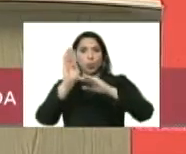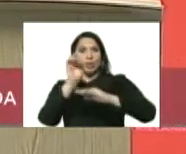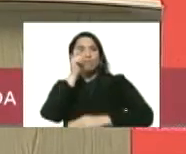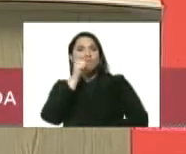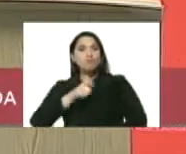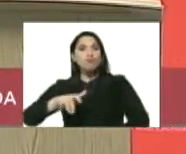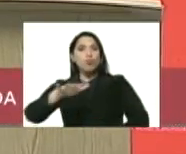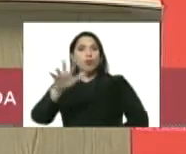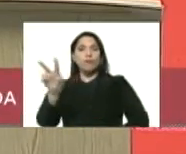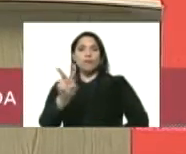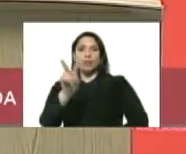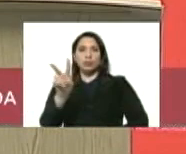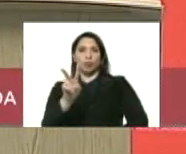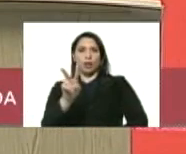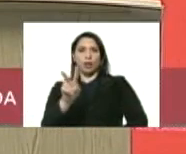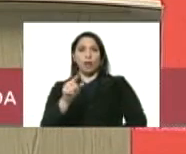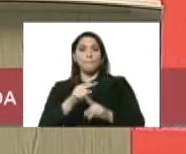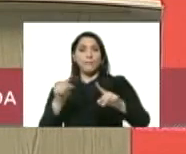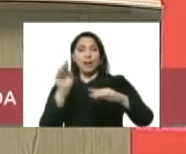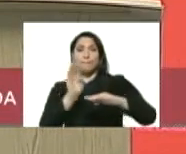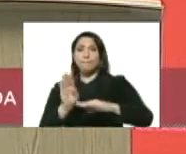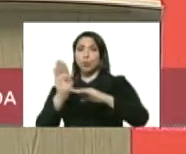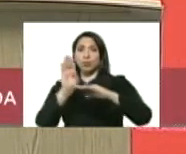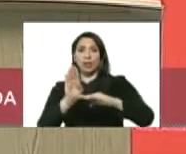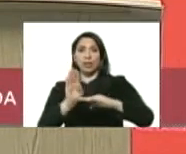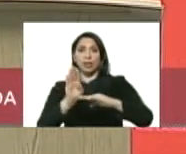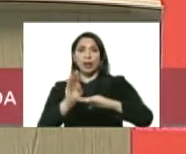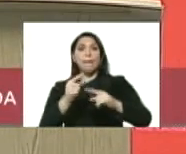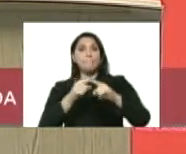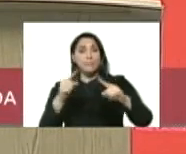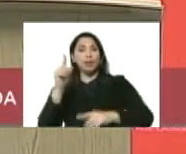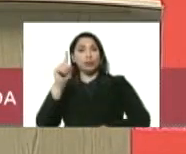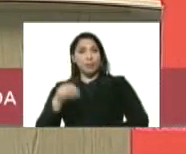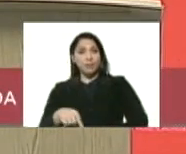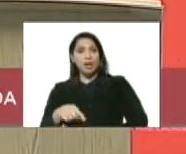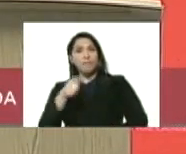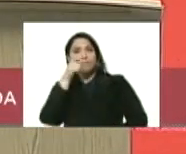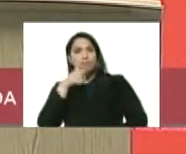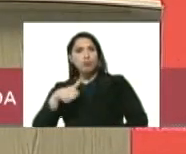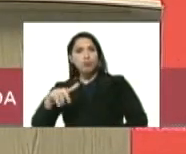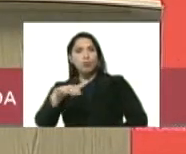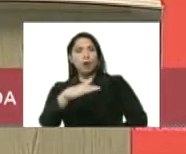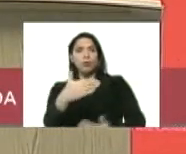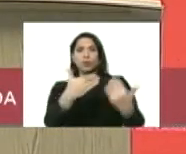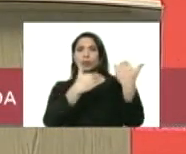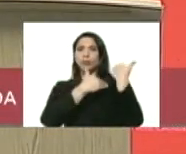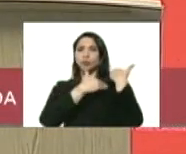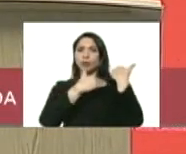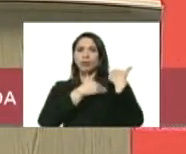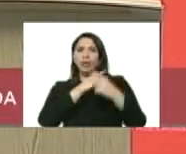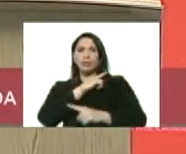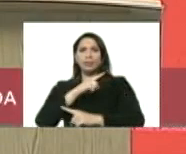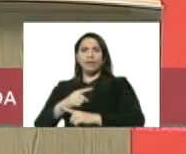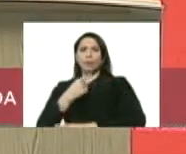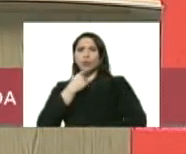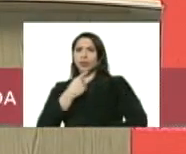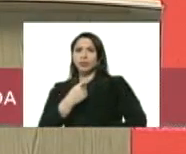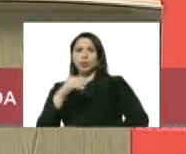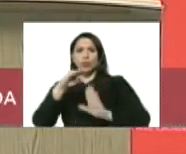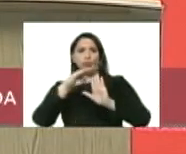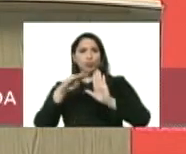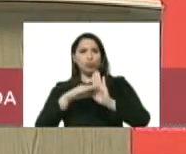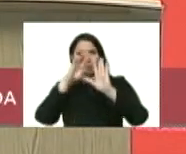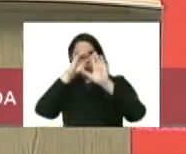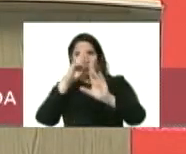pueblo venezolano, para protegerlo, pero también el pueblo responsablemente, hay que señalarlo, en el cumplimiento de